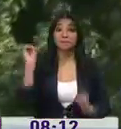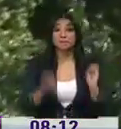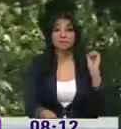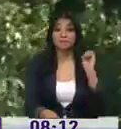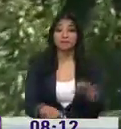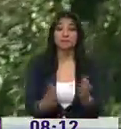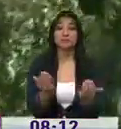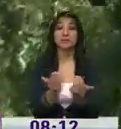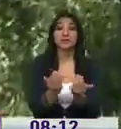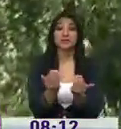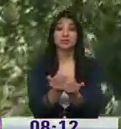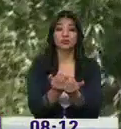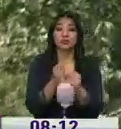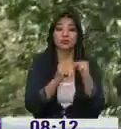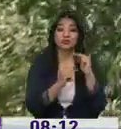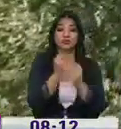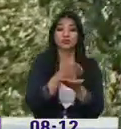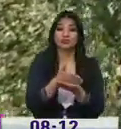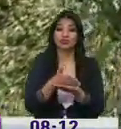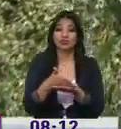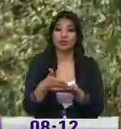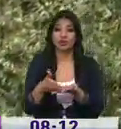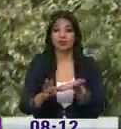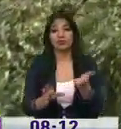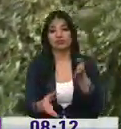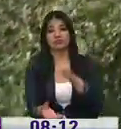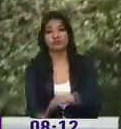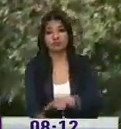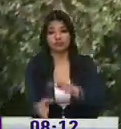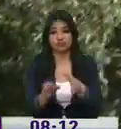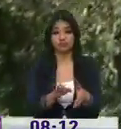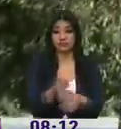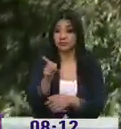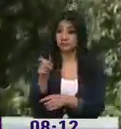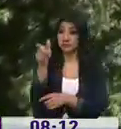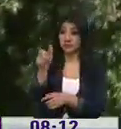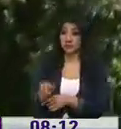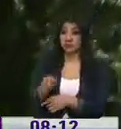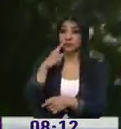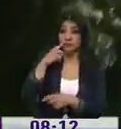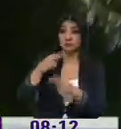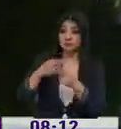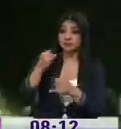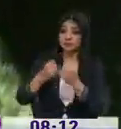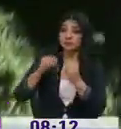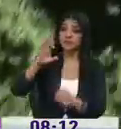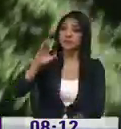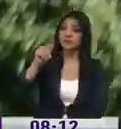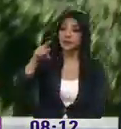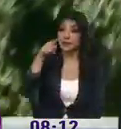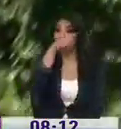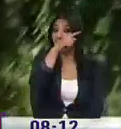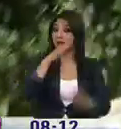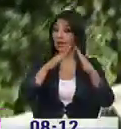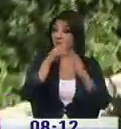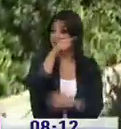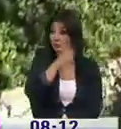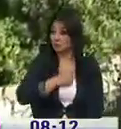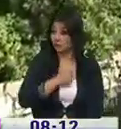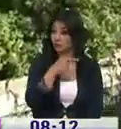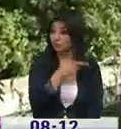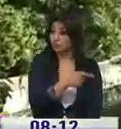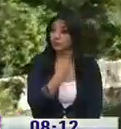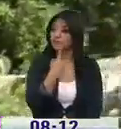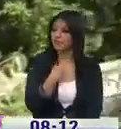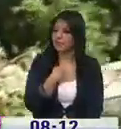basura, muchos escombros. Por eso vamos a hablar con uno de los afectados, quien es el señor Tapia, que vive en la casa que estamos en este momento. Usted me decía